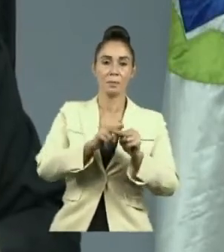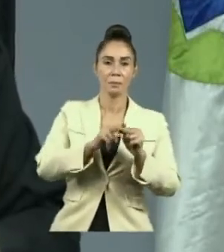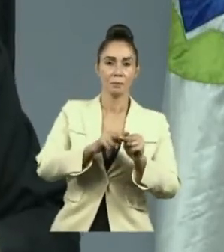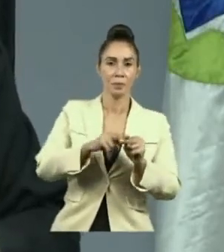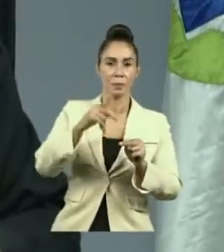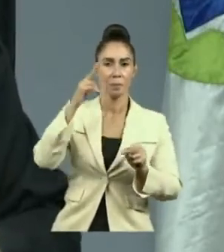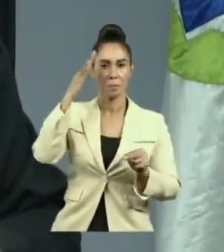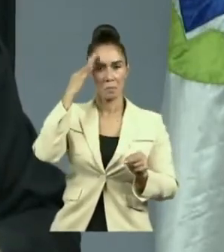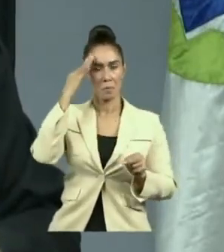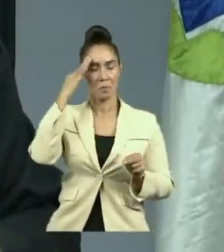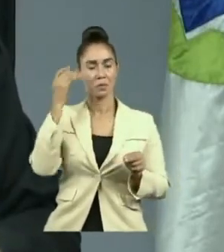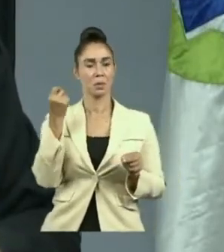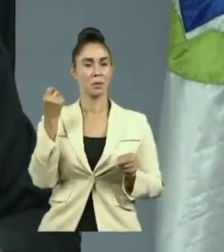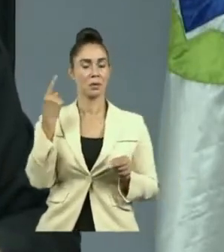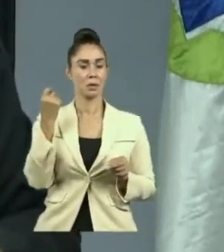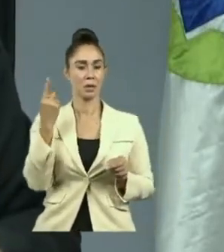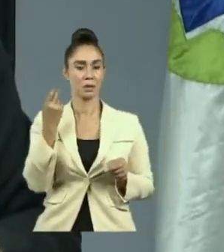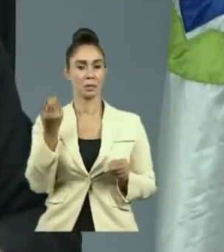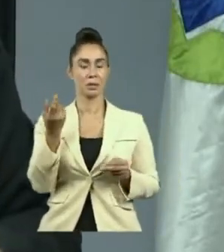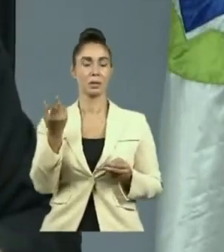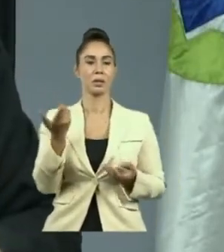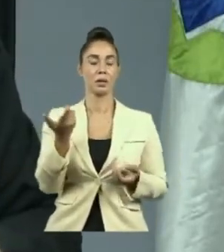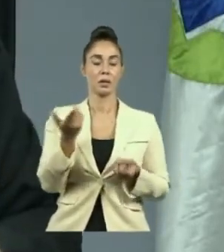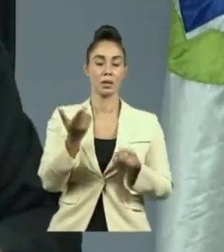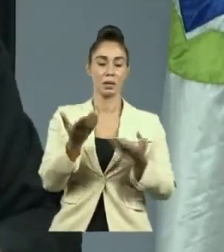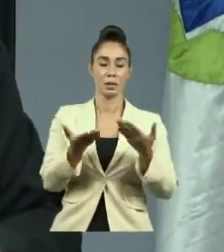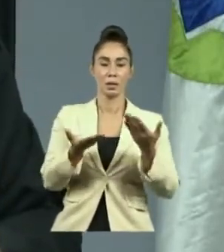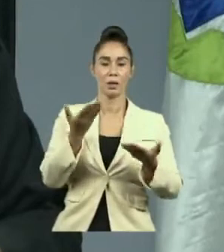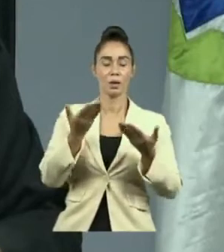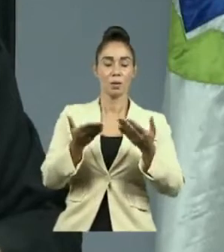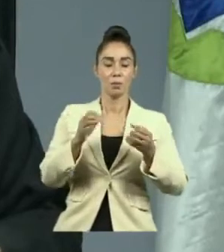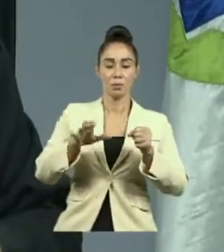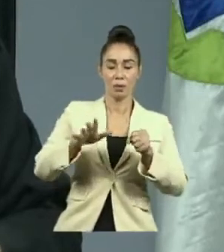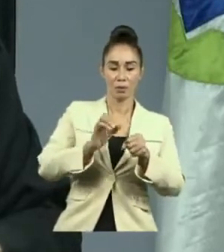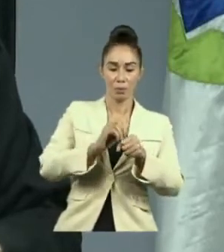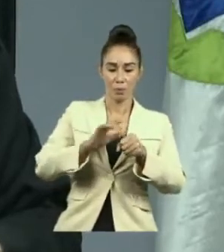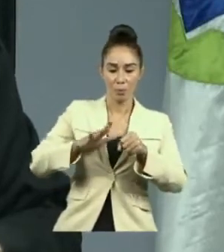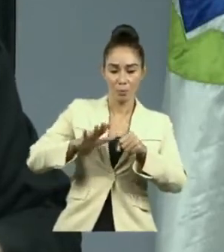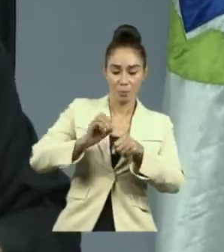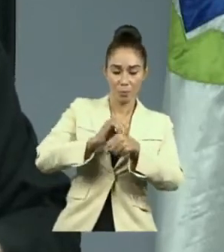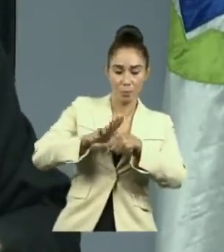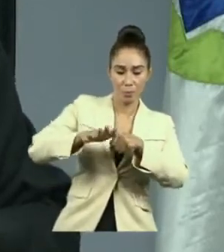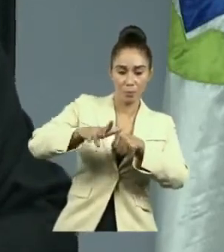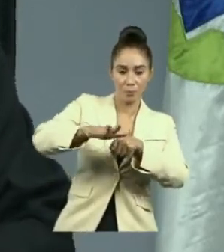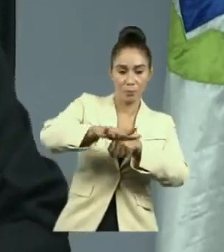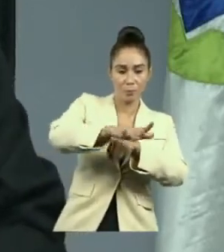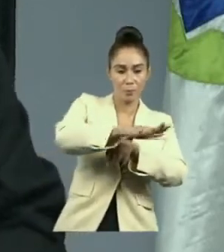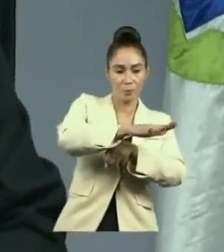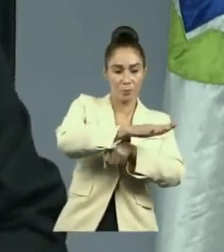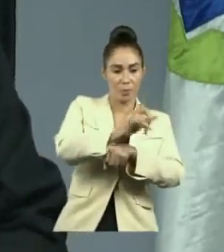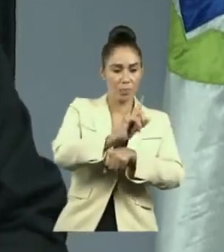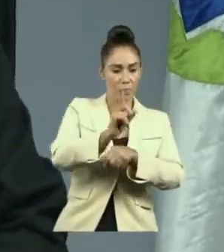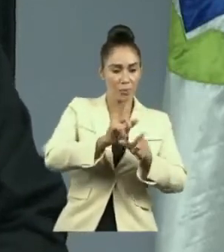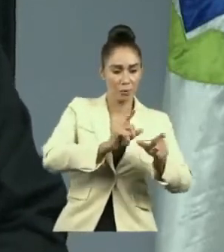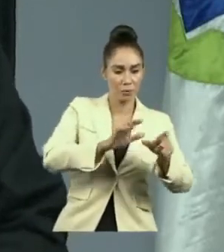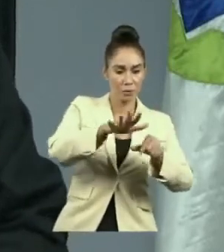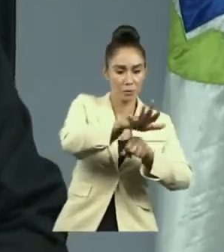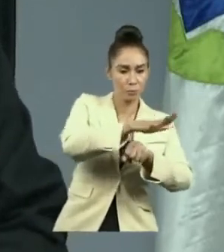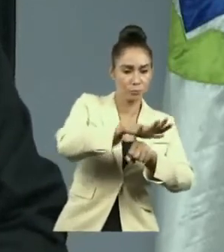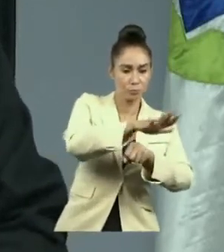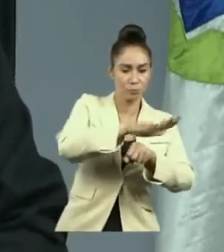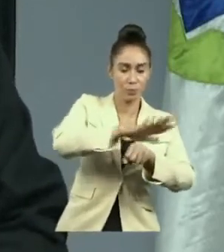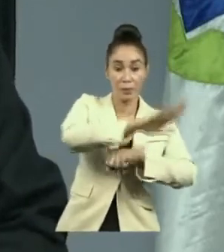ya a nivel nacional del nivel de circulación que ha tenido el virus en todo el territorio nacional